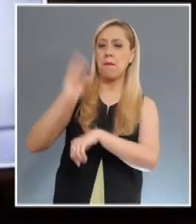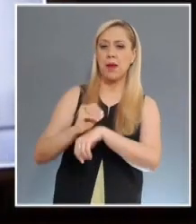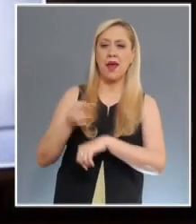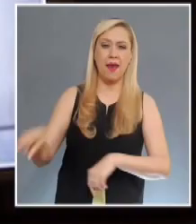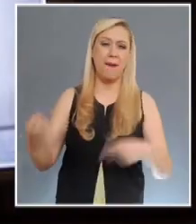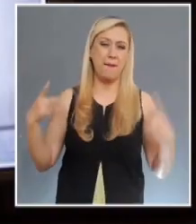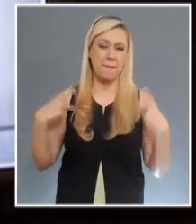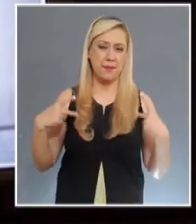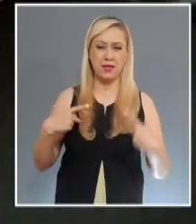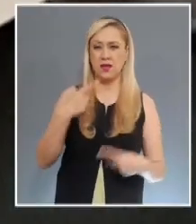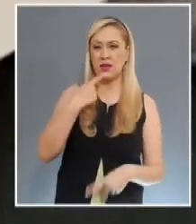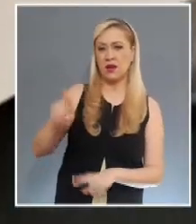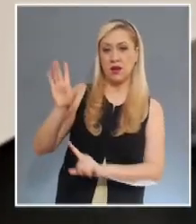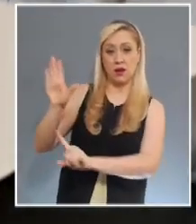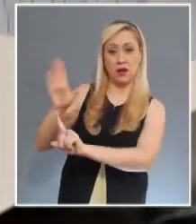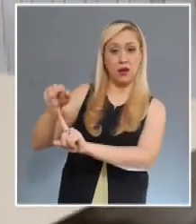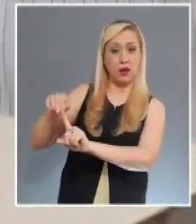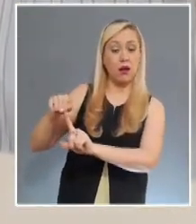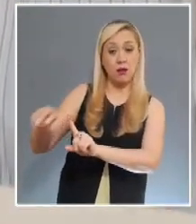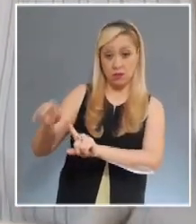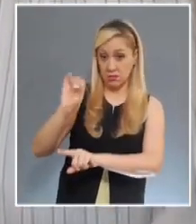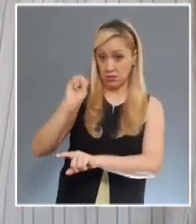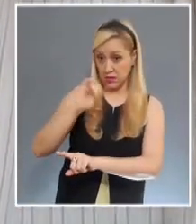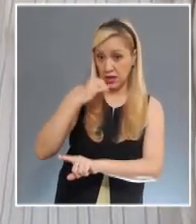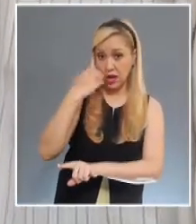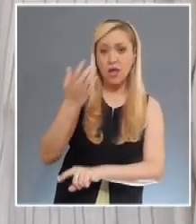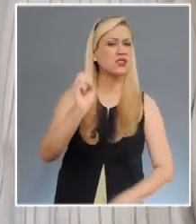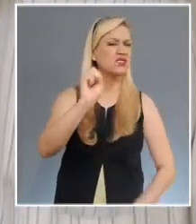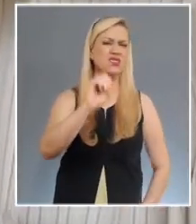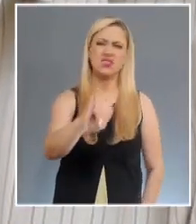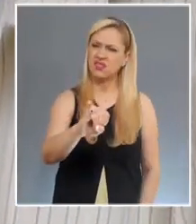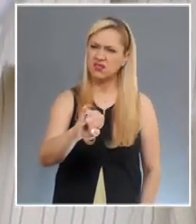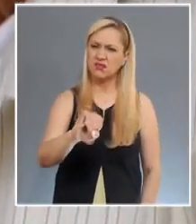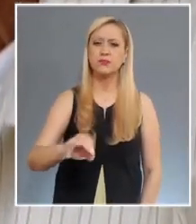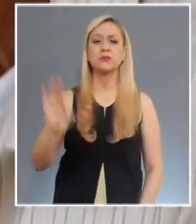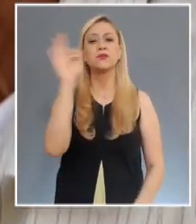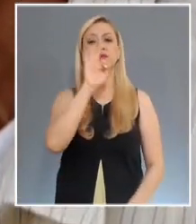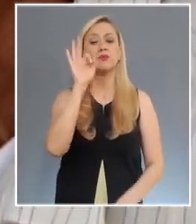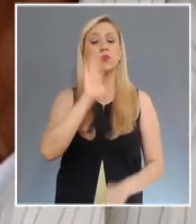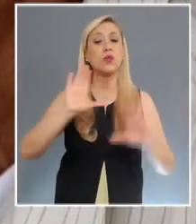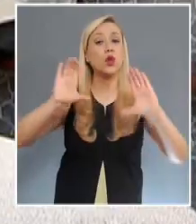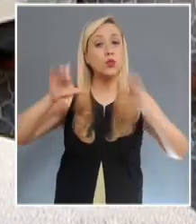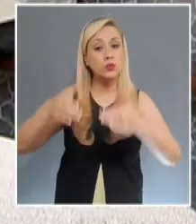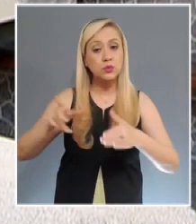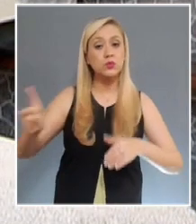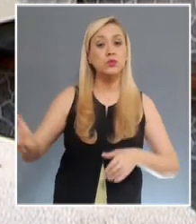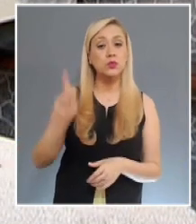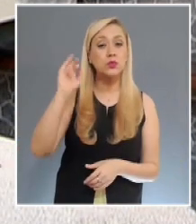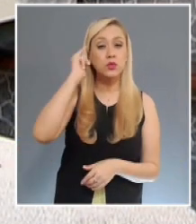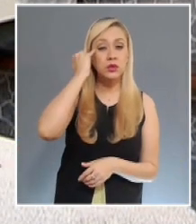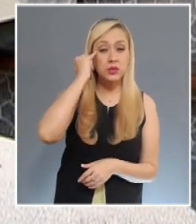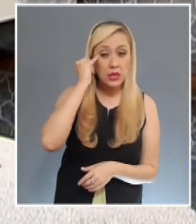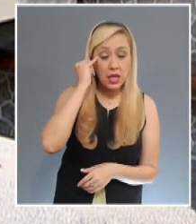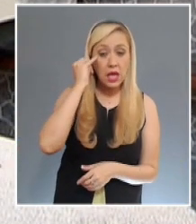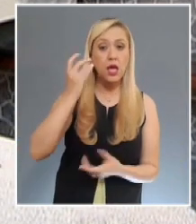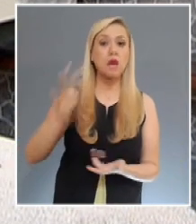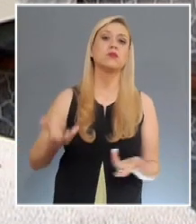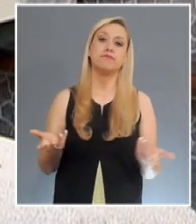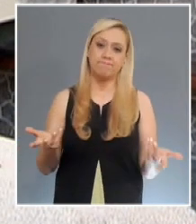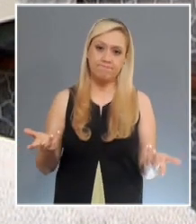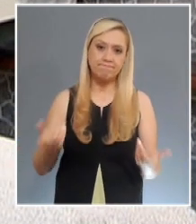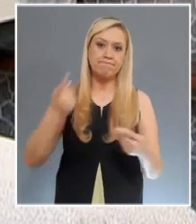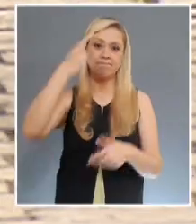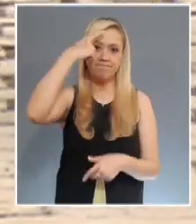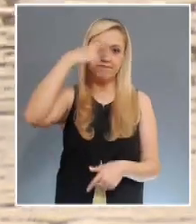para este fin cuando se trata de personas de comunidades y pueblos indígenas para garantizar el acceso pleno